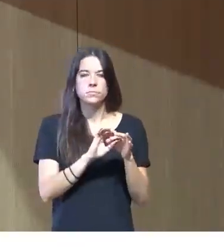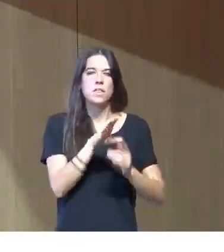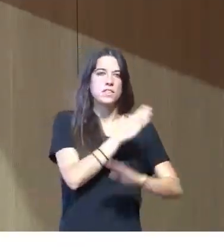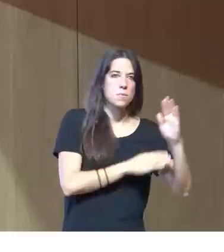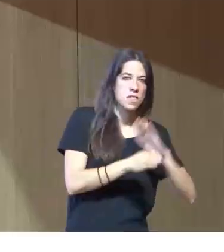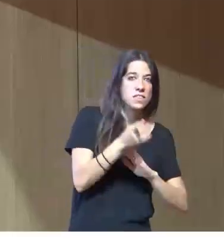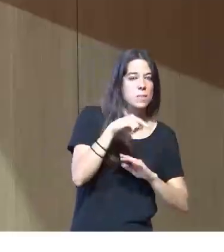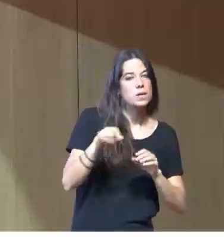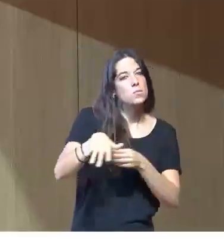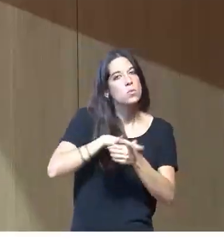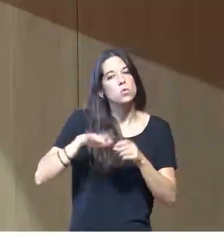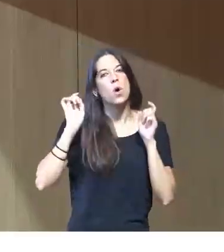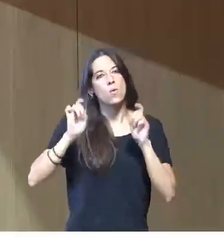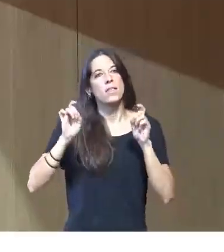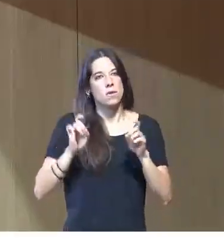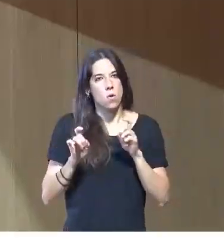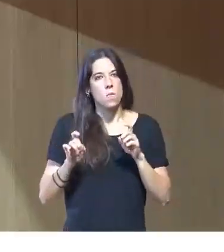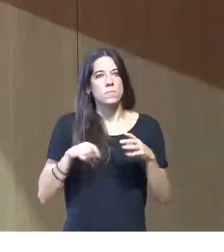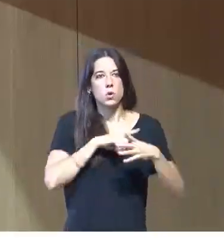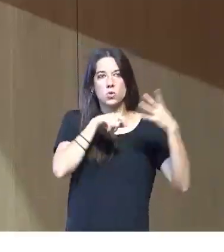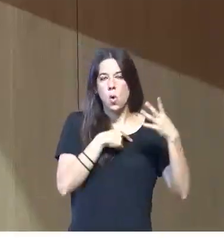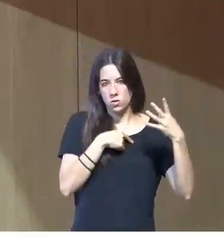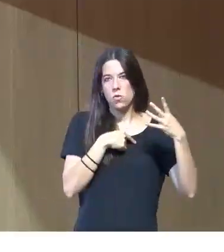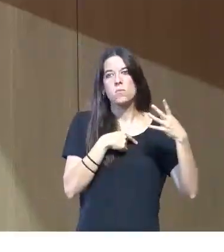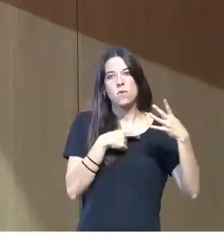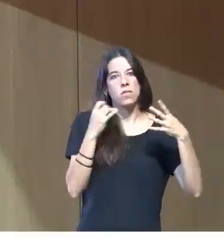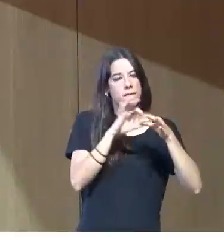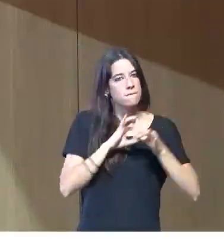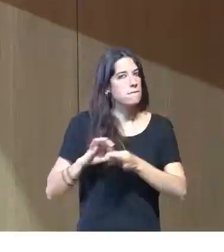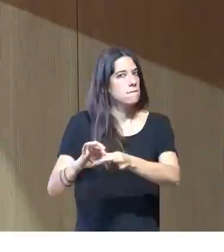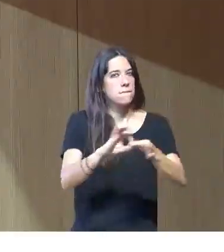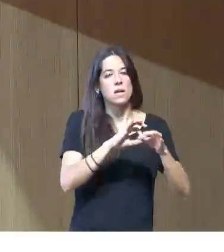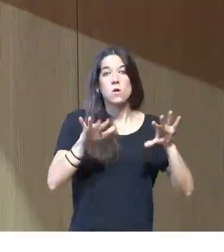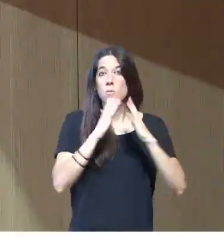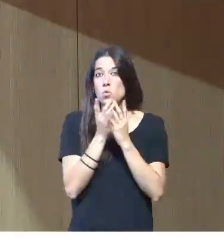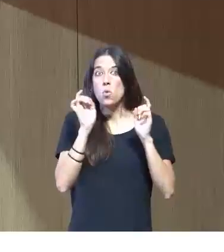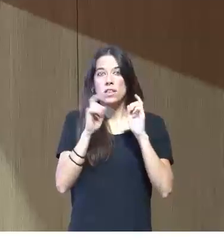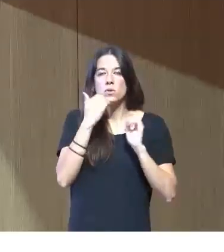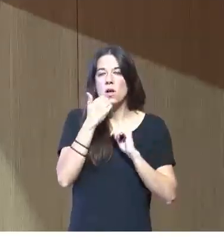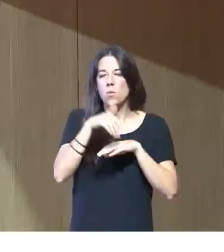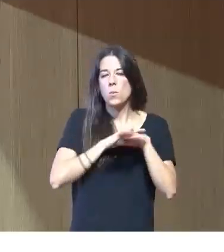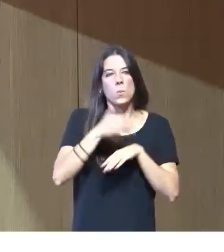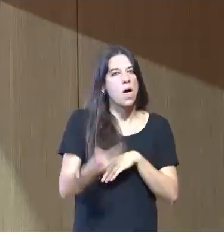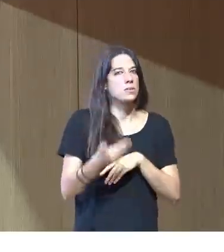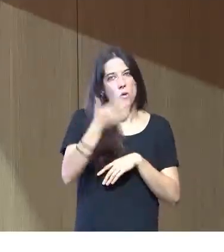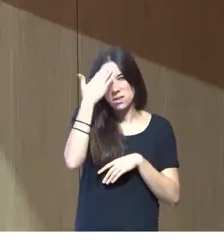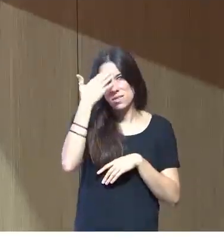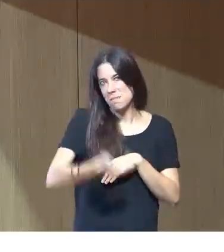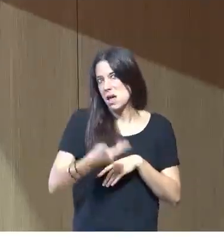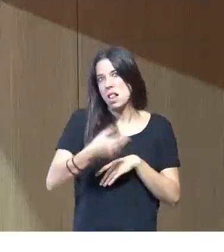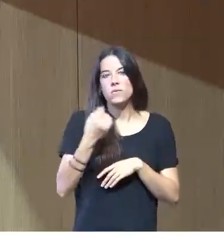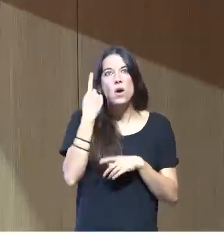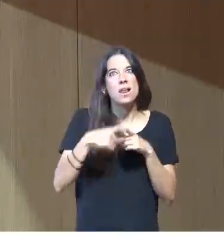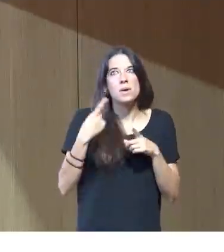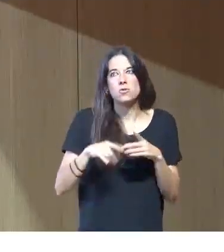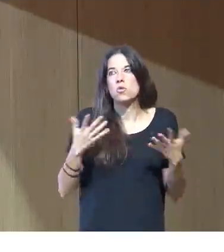educativo yo creo el mundo educativo yo ha salido mucho Aquí es principal es decir es un elemento tiene es un elemento de